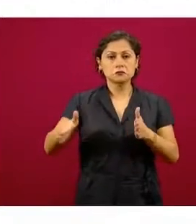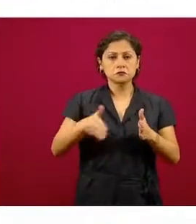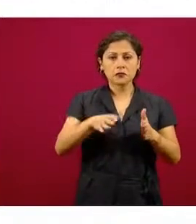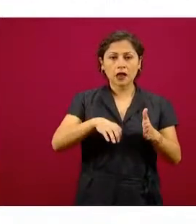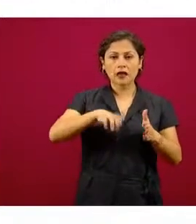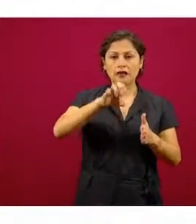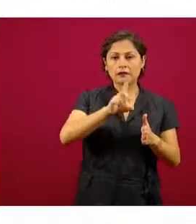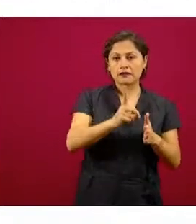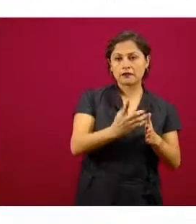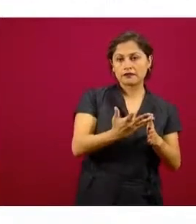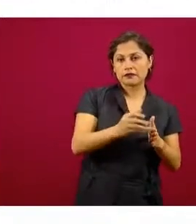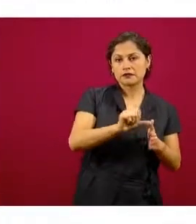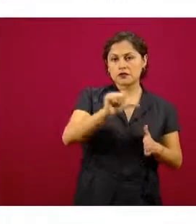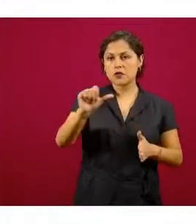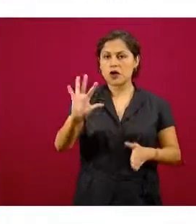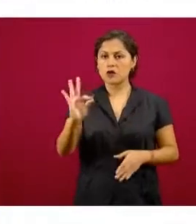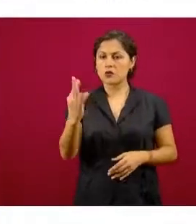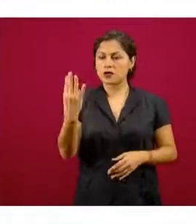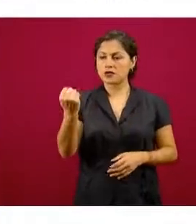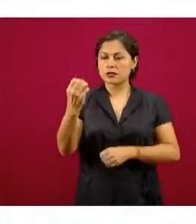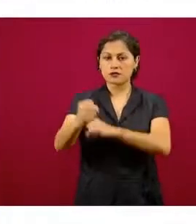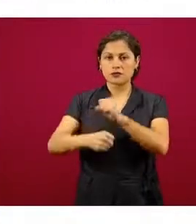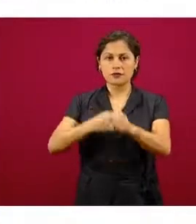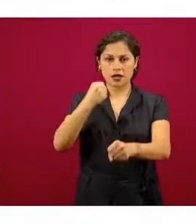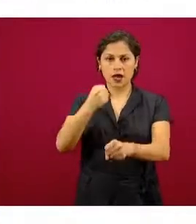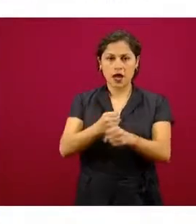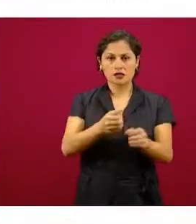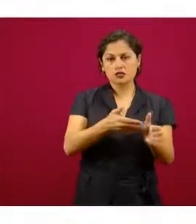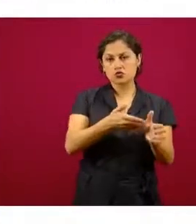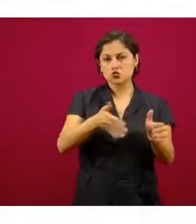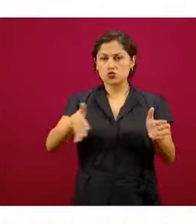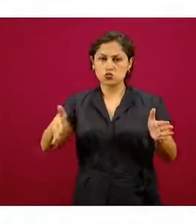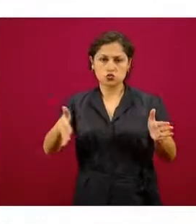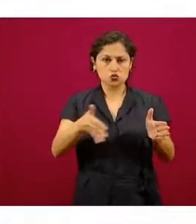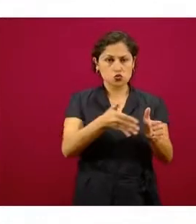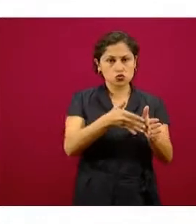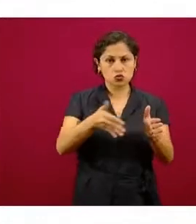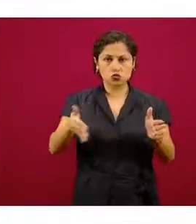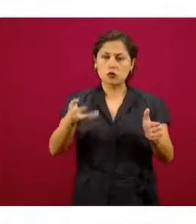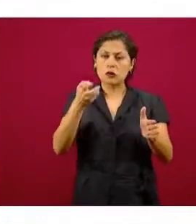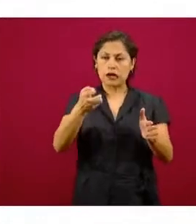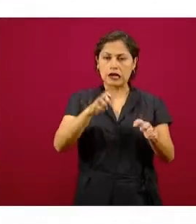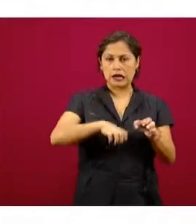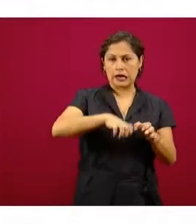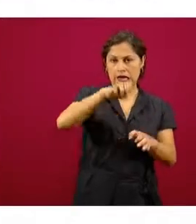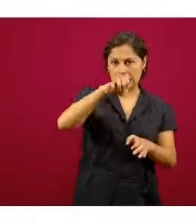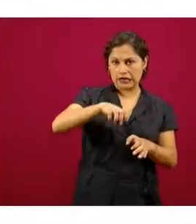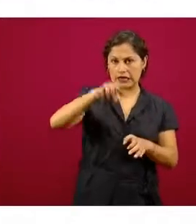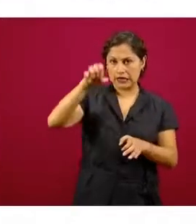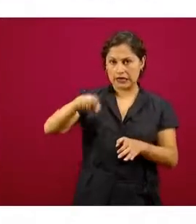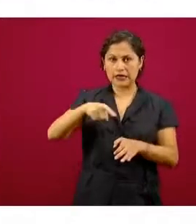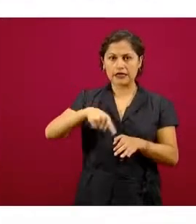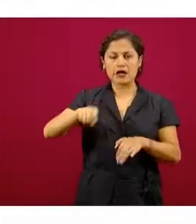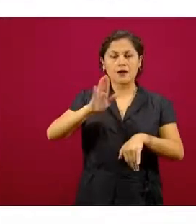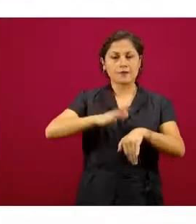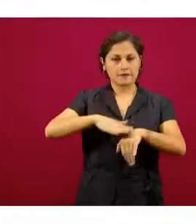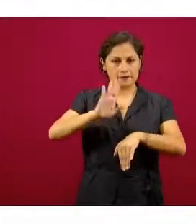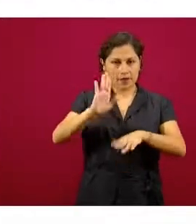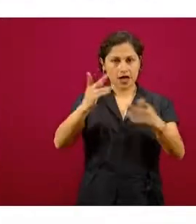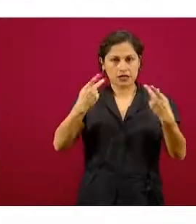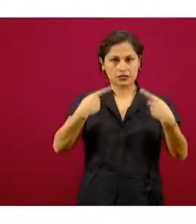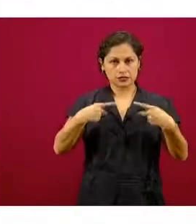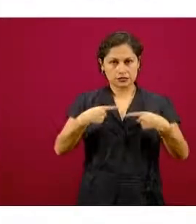35 y los 49 años. Son estos tres grupos quinquenales los que claramente vemos que tienen la